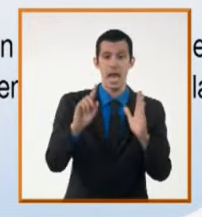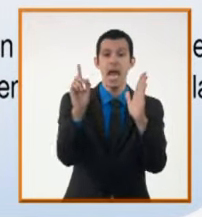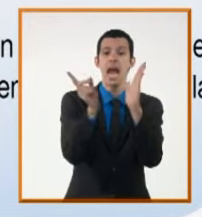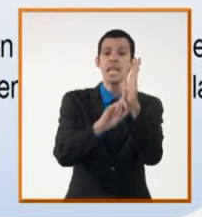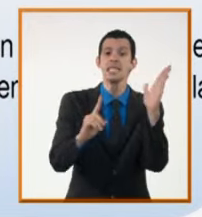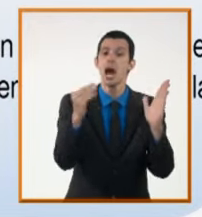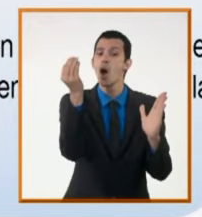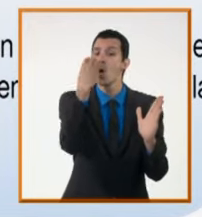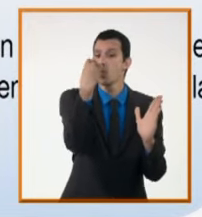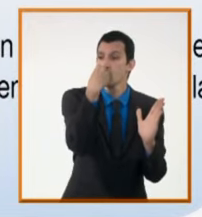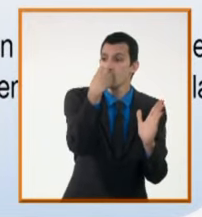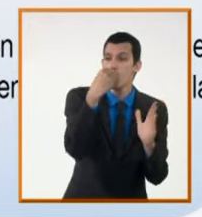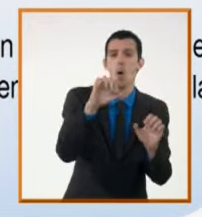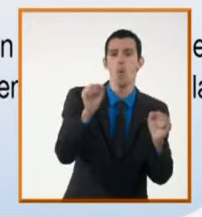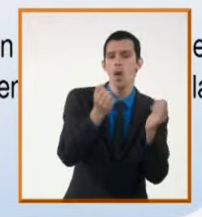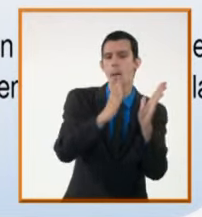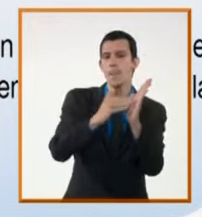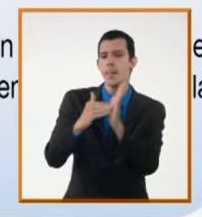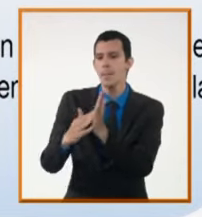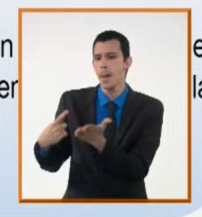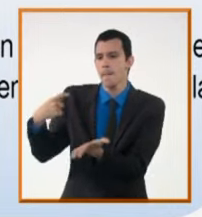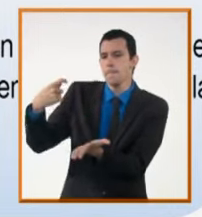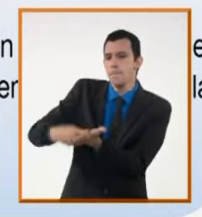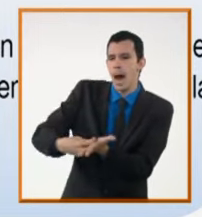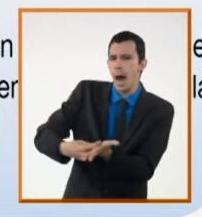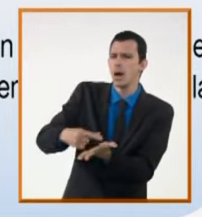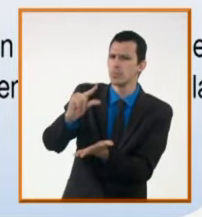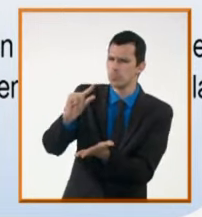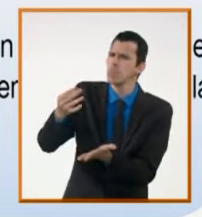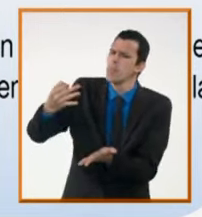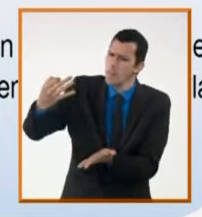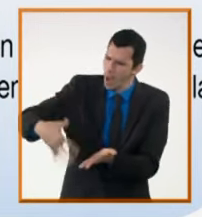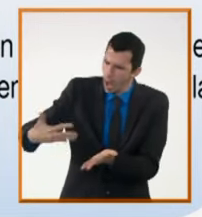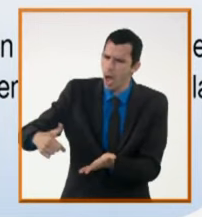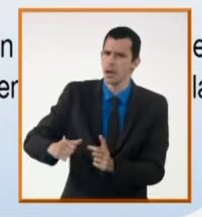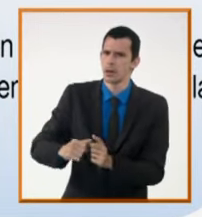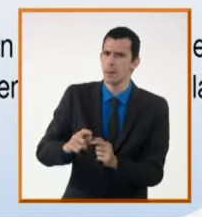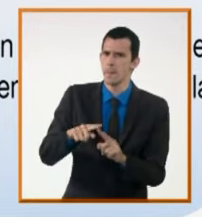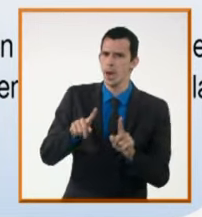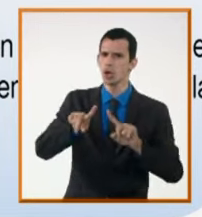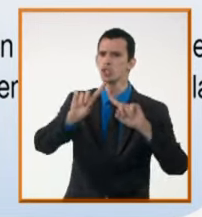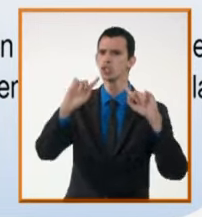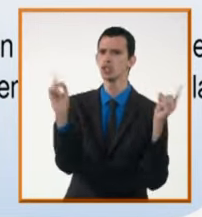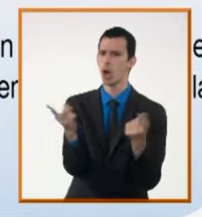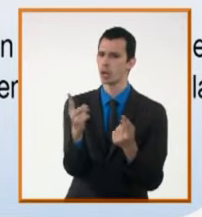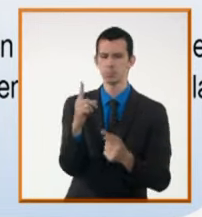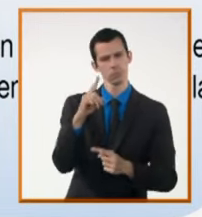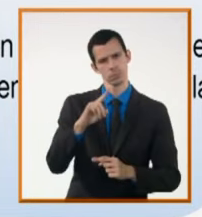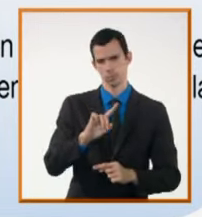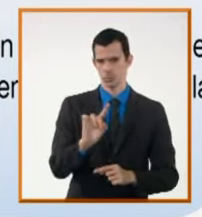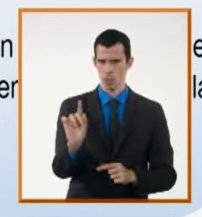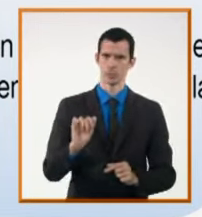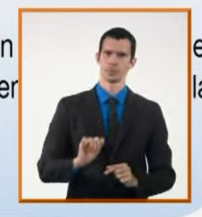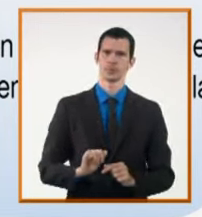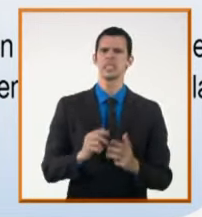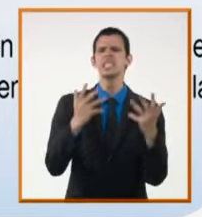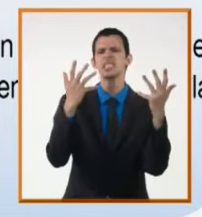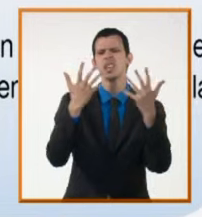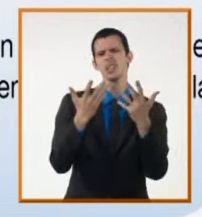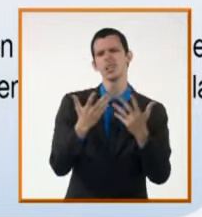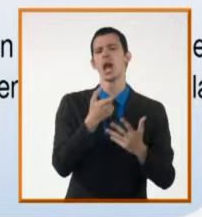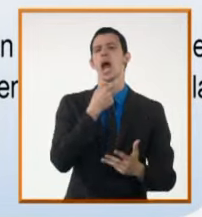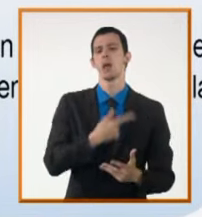población que tantas dificultades y tantos problemas tiene que enfrentar. Y para ello digo, lo vamos a hacer